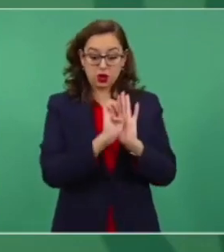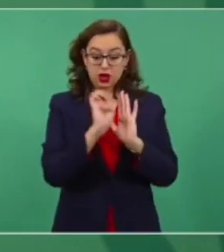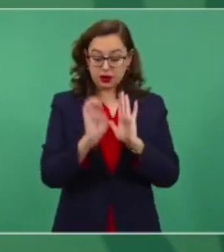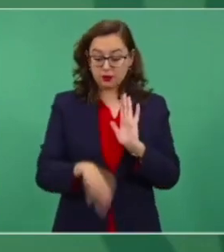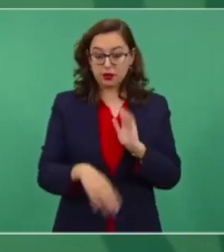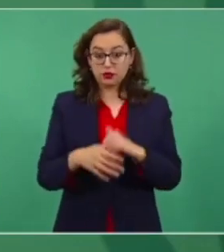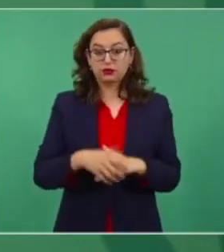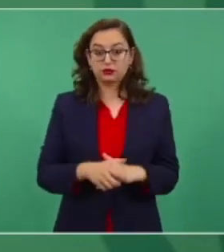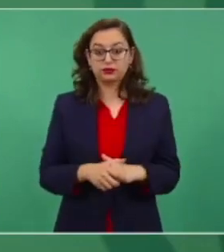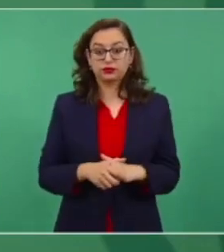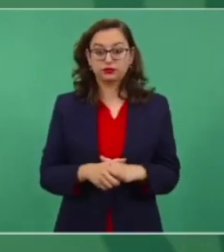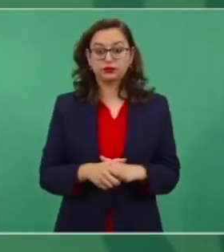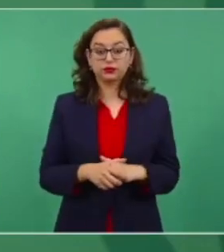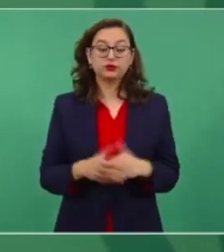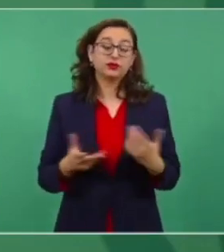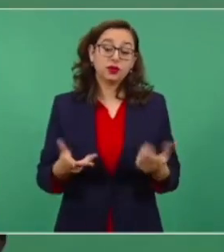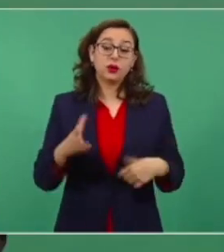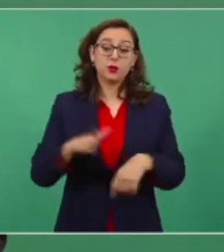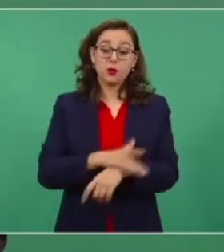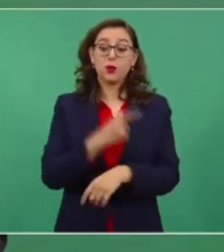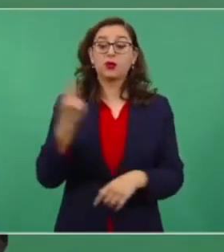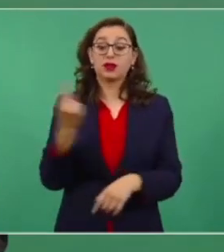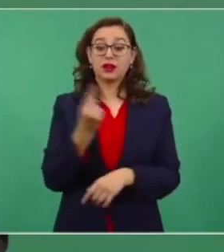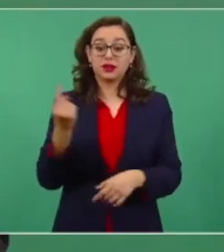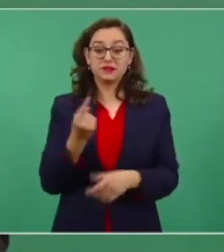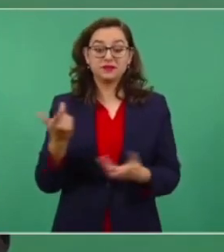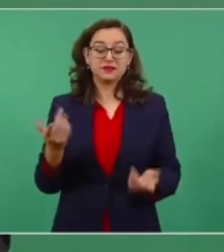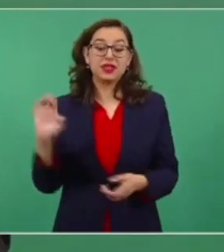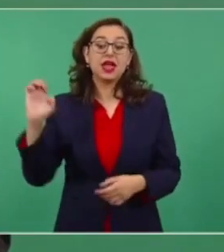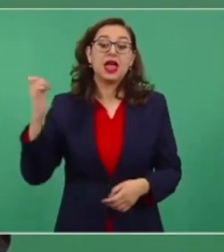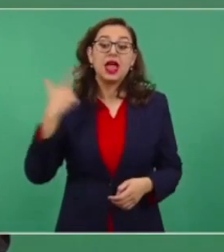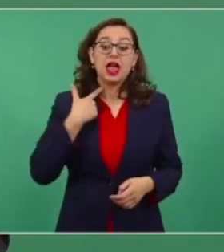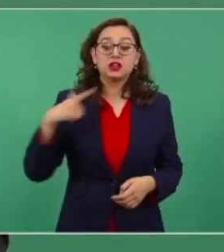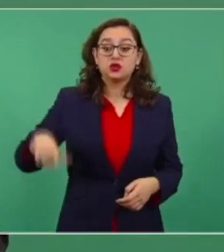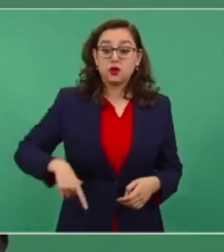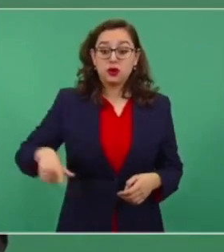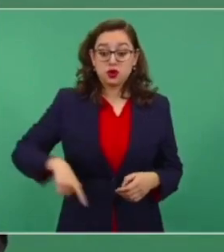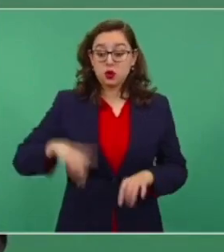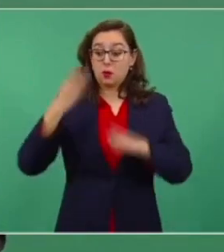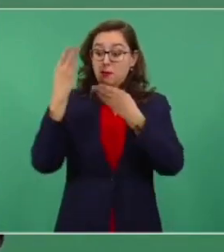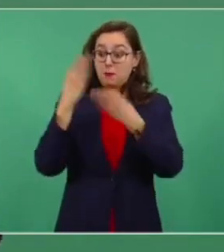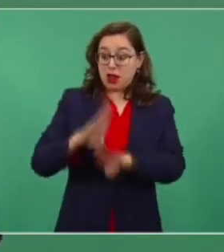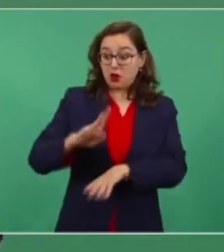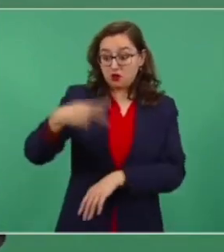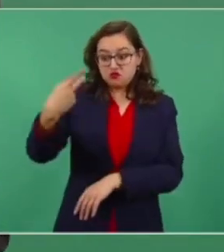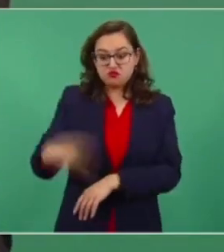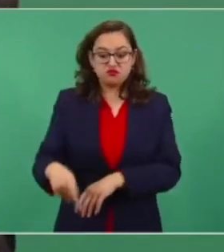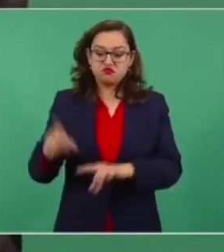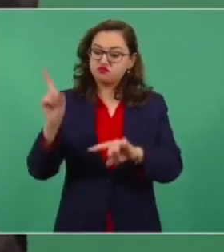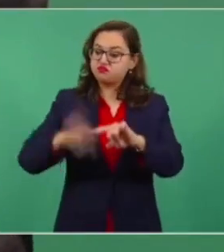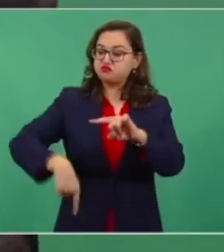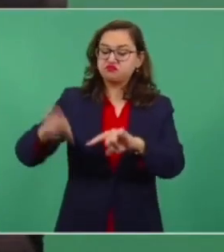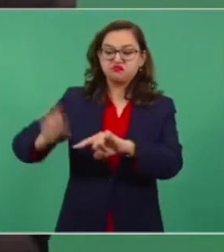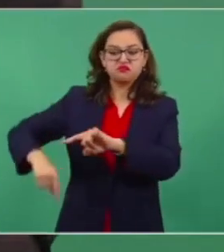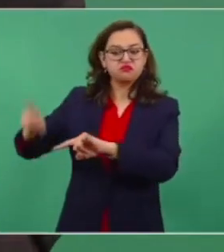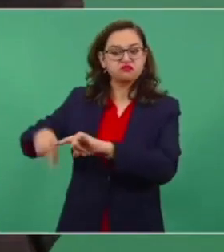como parte de la política privatizadora, no dejaron ni un banco, dejaron un banquito